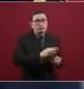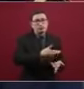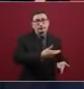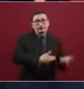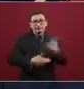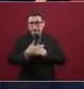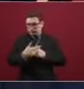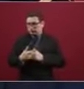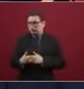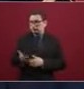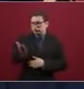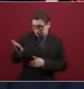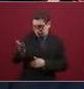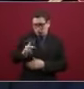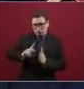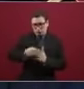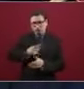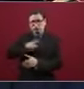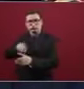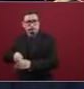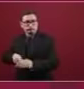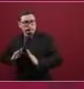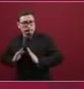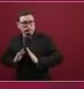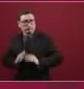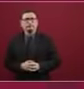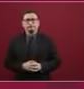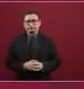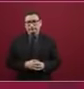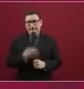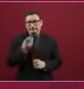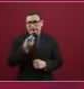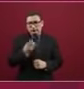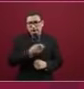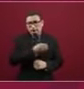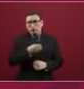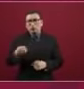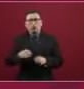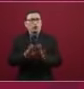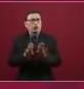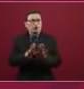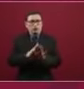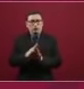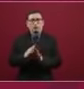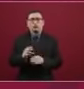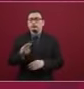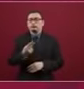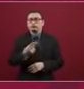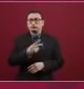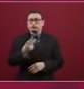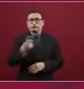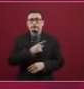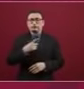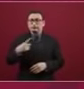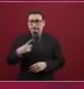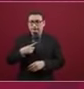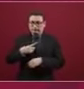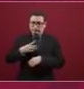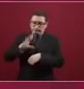incorporación a las Fuerzas Armadas y esto solamente se da con autorización del señor